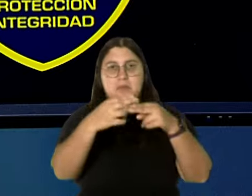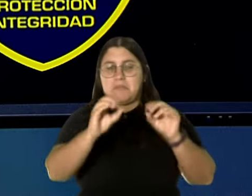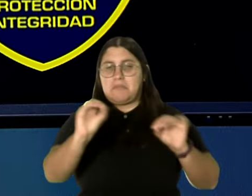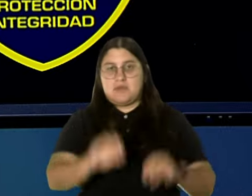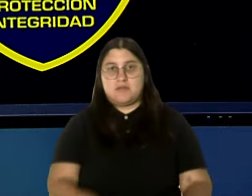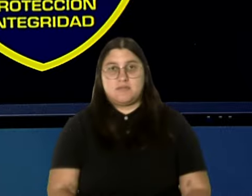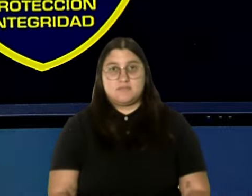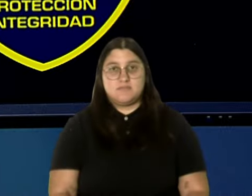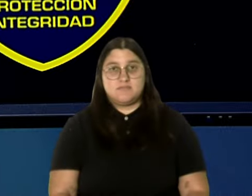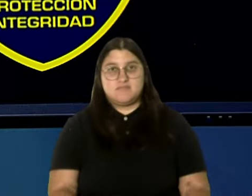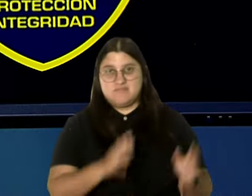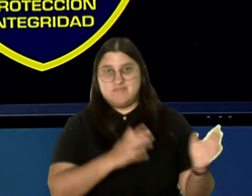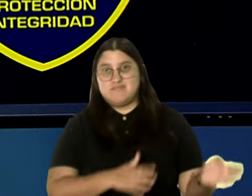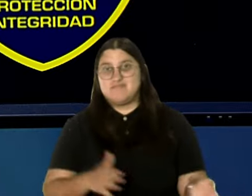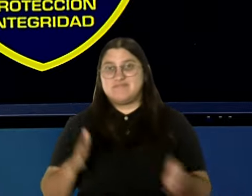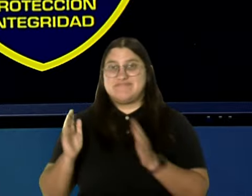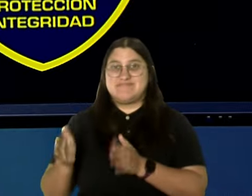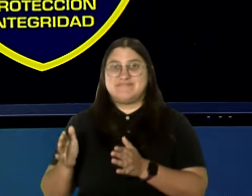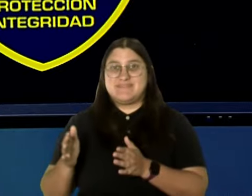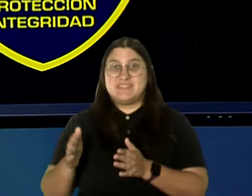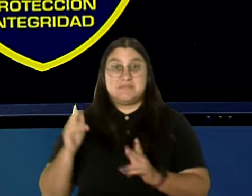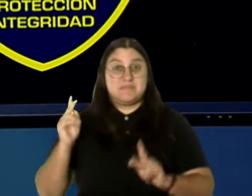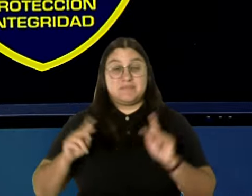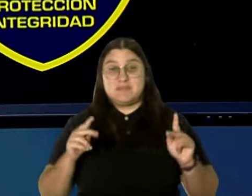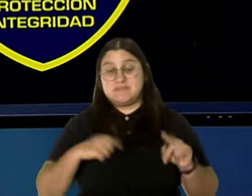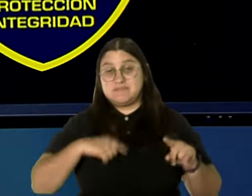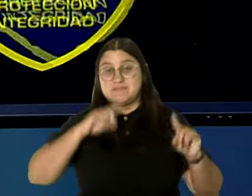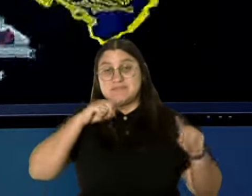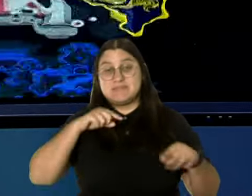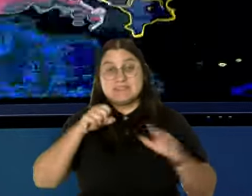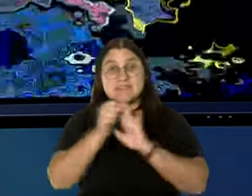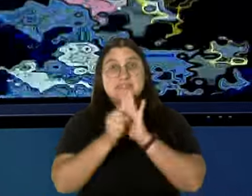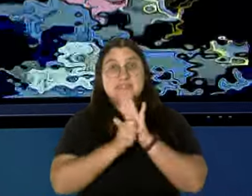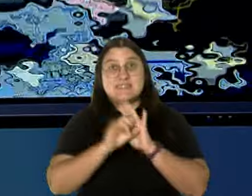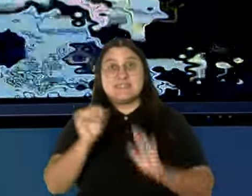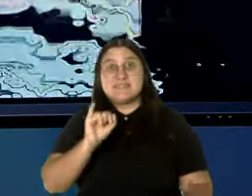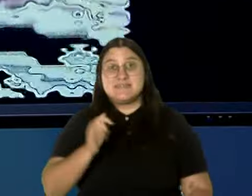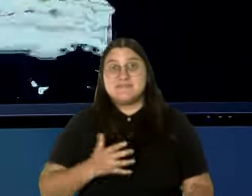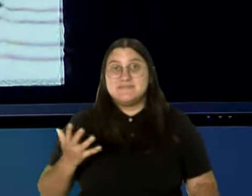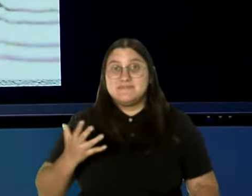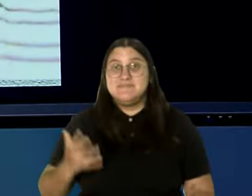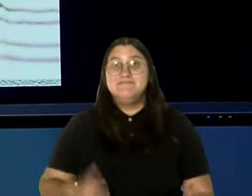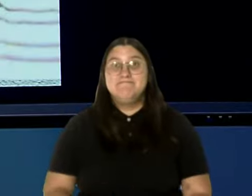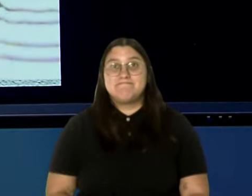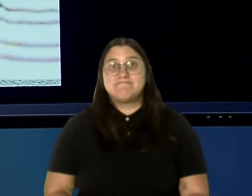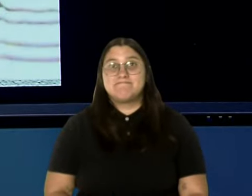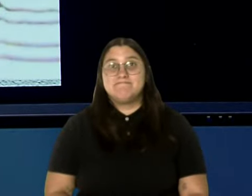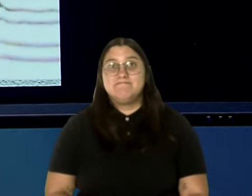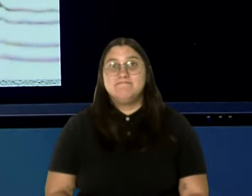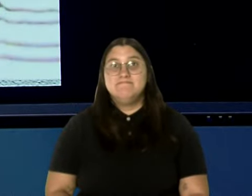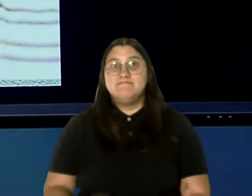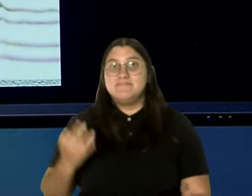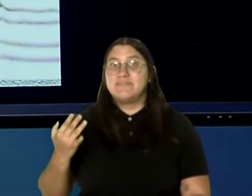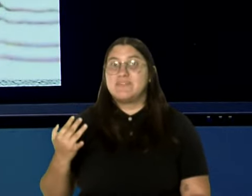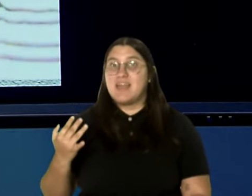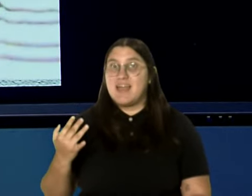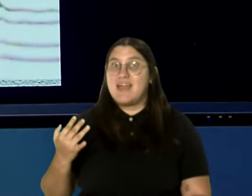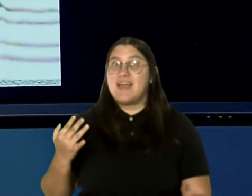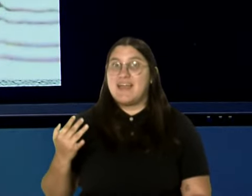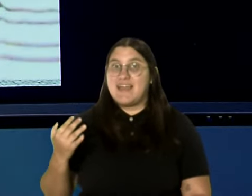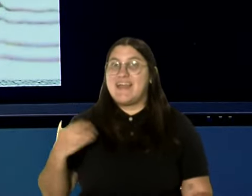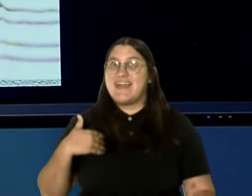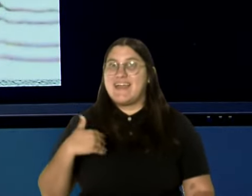Pero no solamente estamos hablando de personas con órdenes de arresto a nivel estatal, sino también, oh, pero espérate, sí, aquí